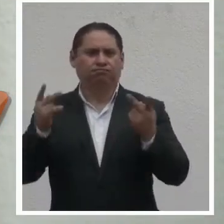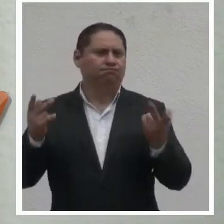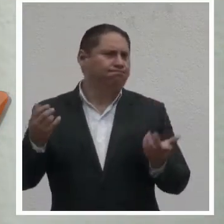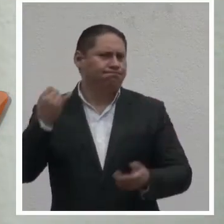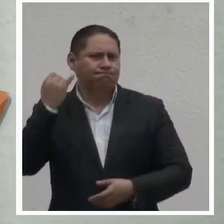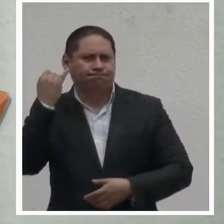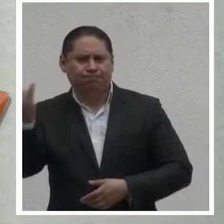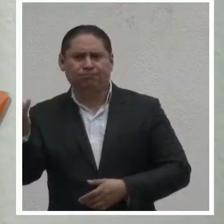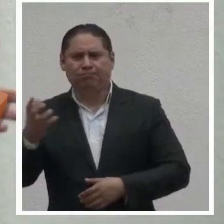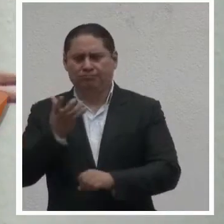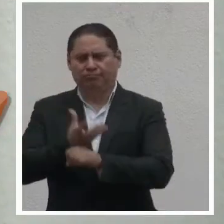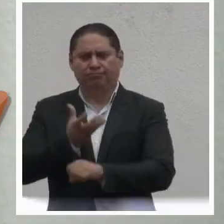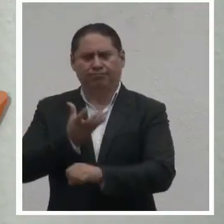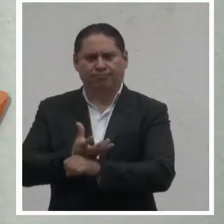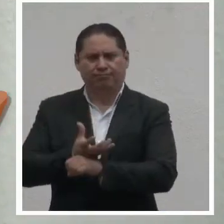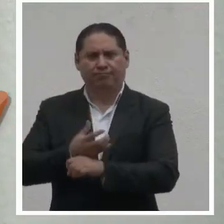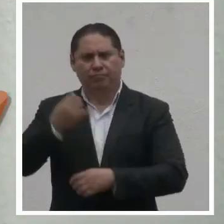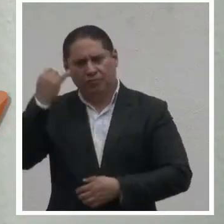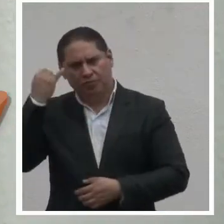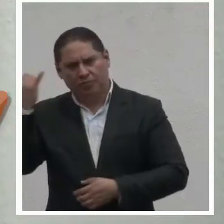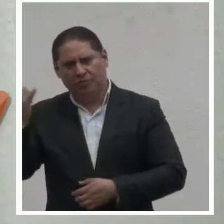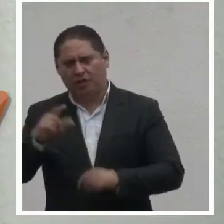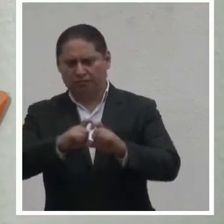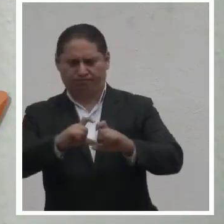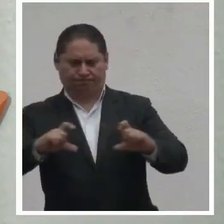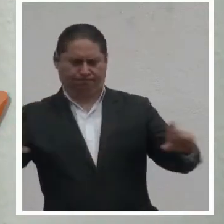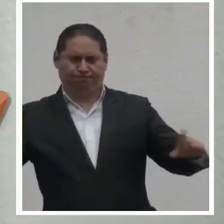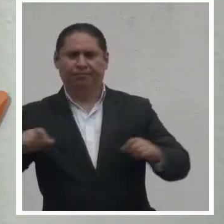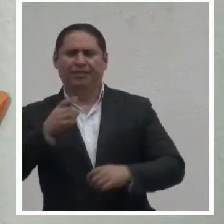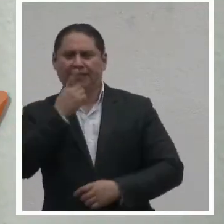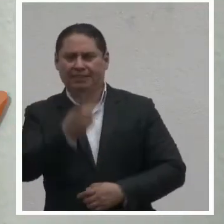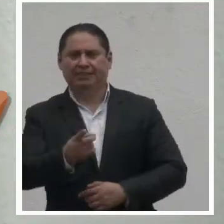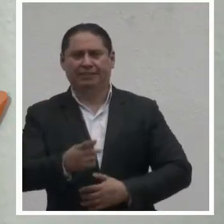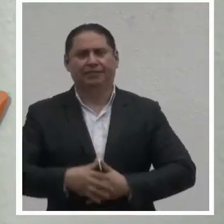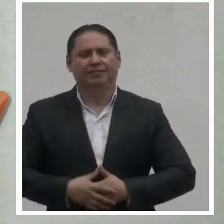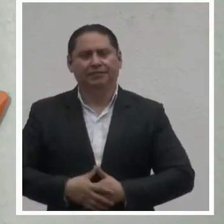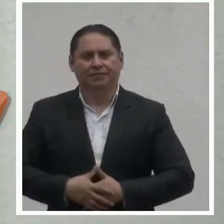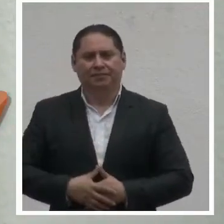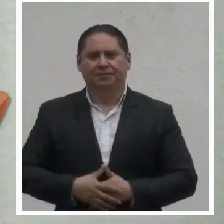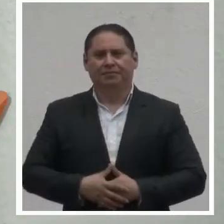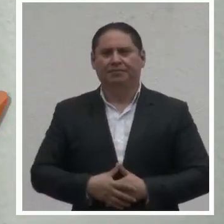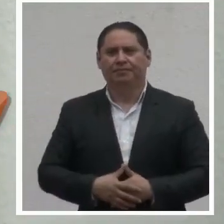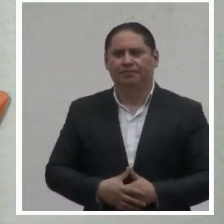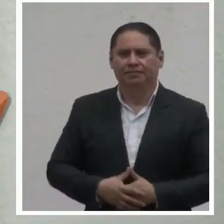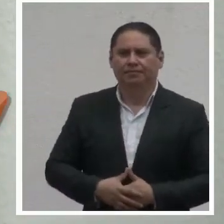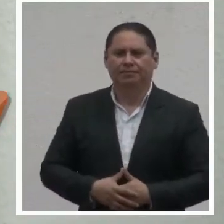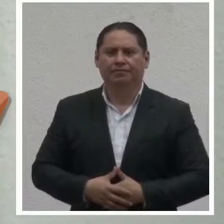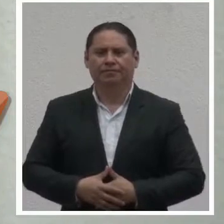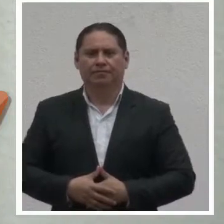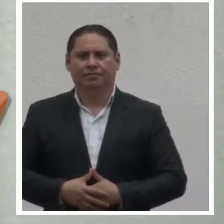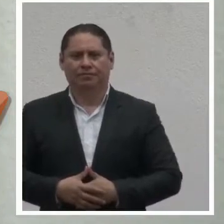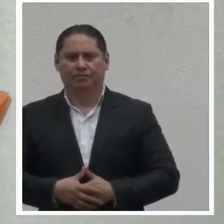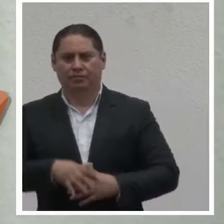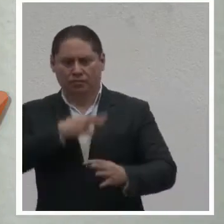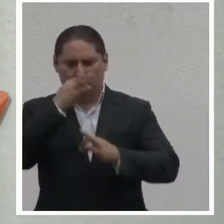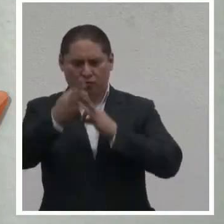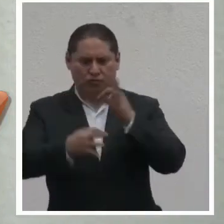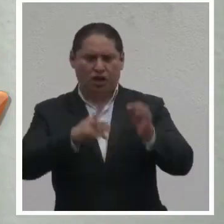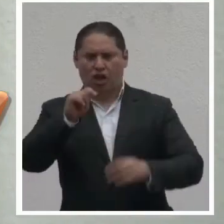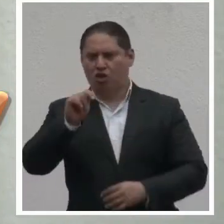instrucciones norteamericanas al pie de la letra. El tono de en la declaración de